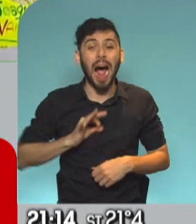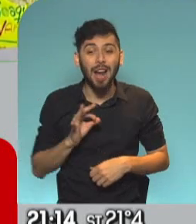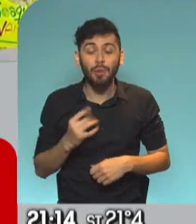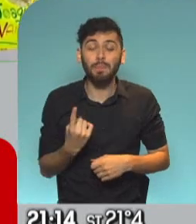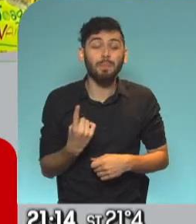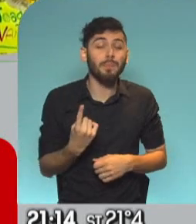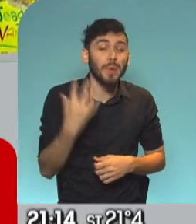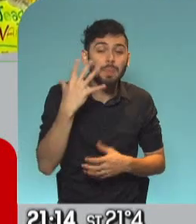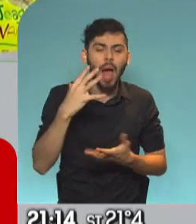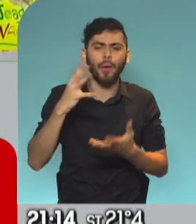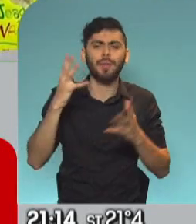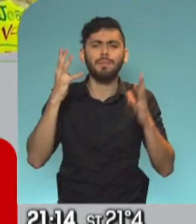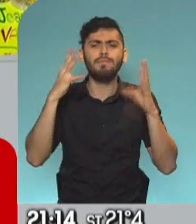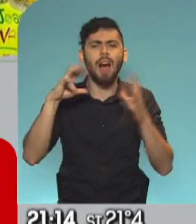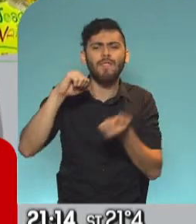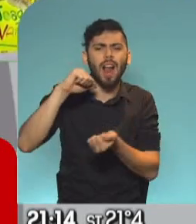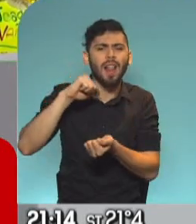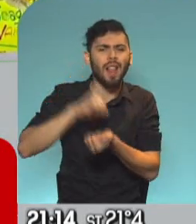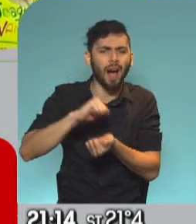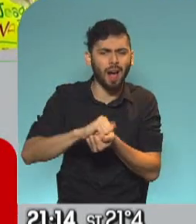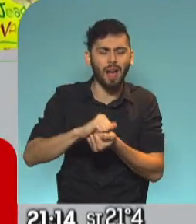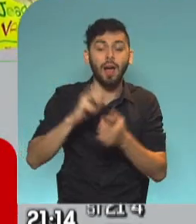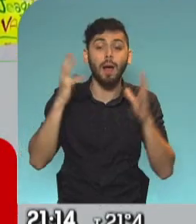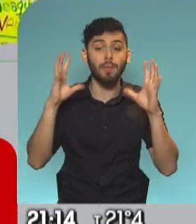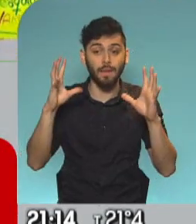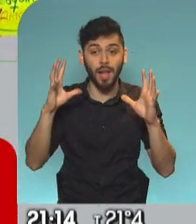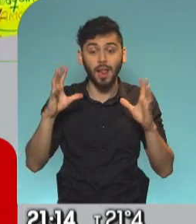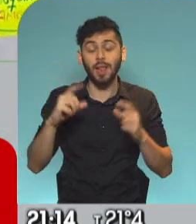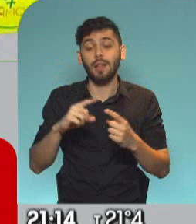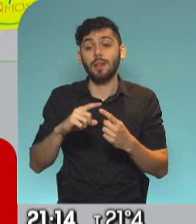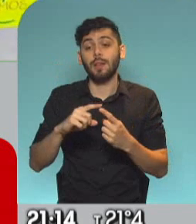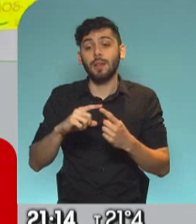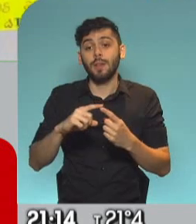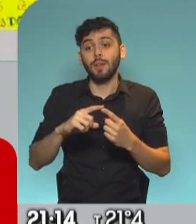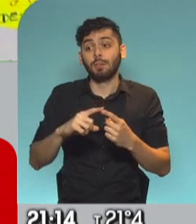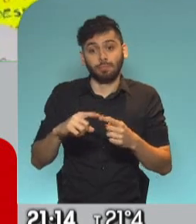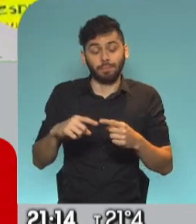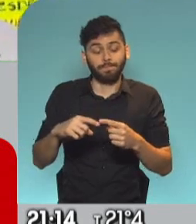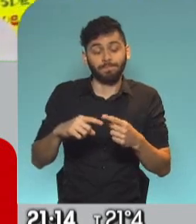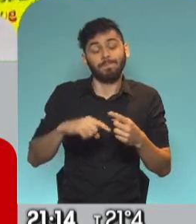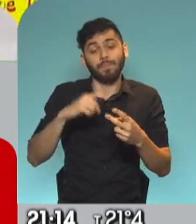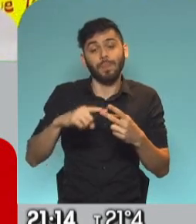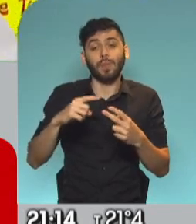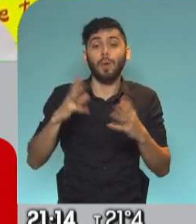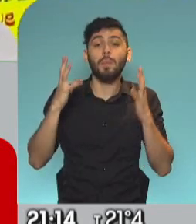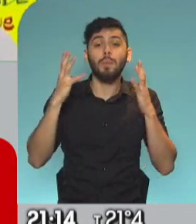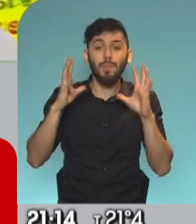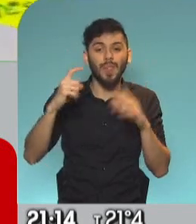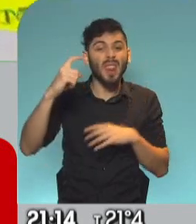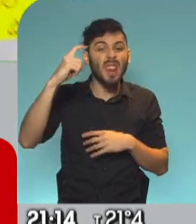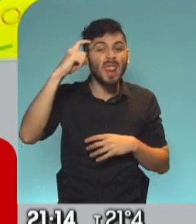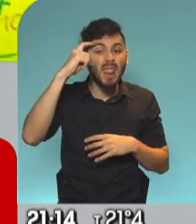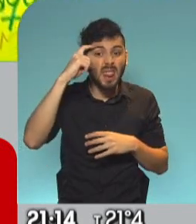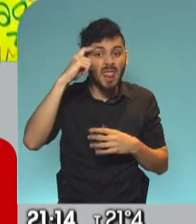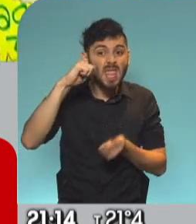plana de lo que fue la tira Mafalda y de los 10 volúmenes que se publicaron